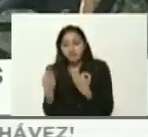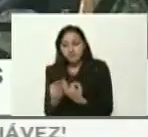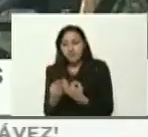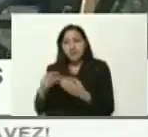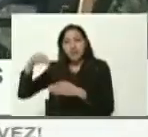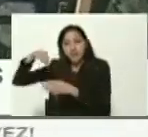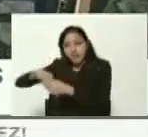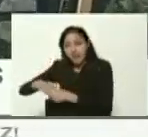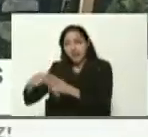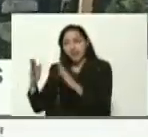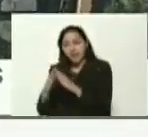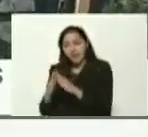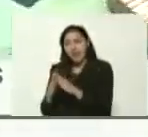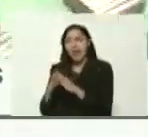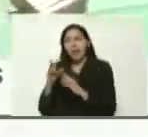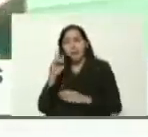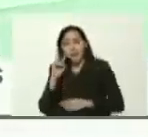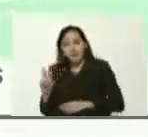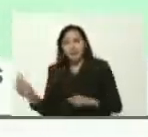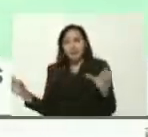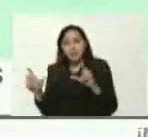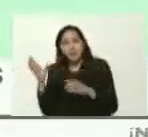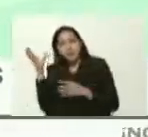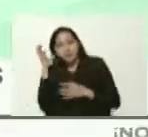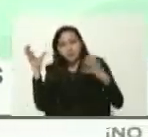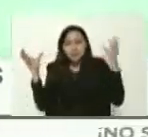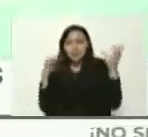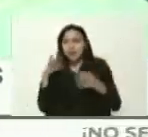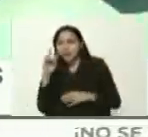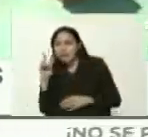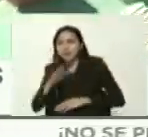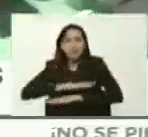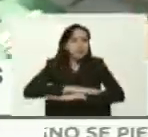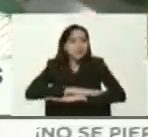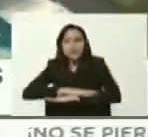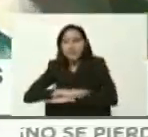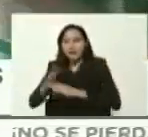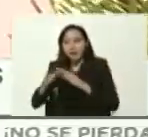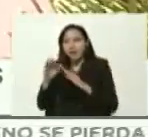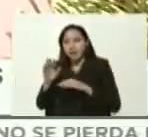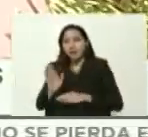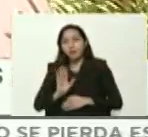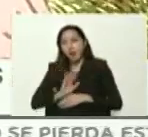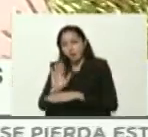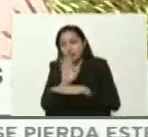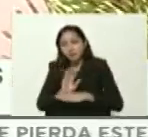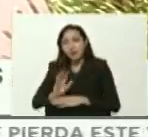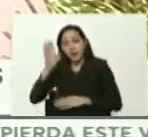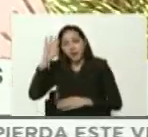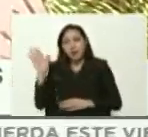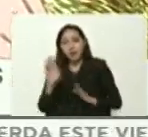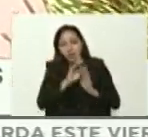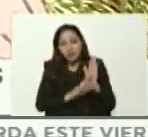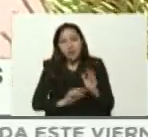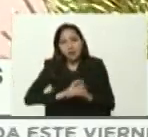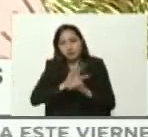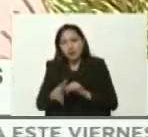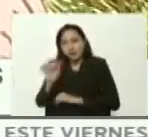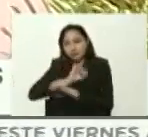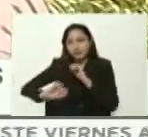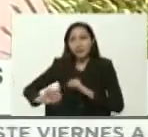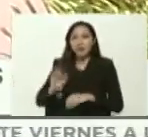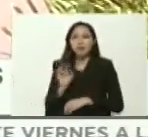en su casa, están escuchándolo por las cornetas, asomados en las puertas de sus casas para respetar todas las medidas de